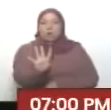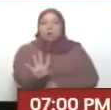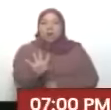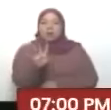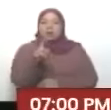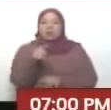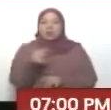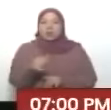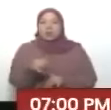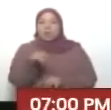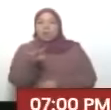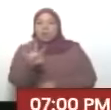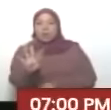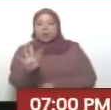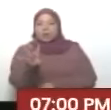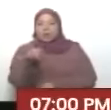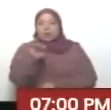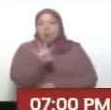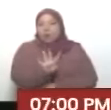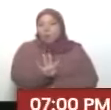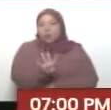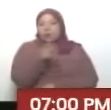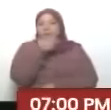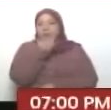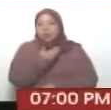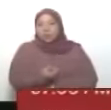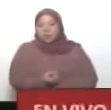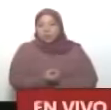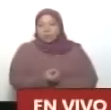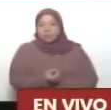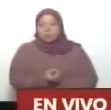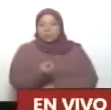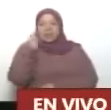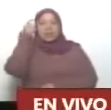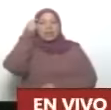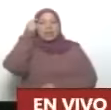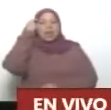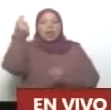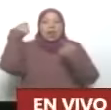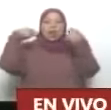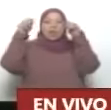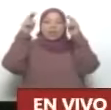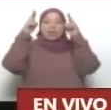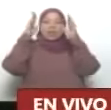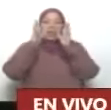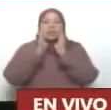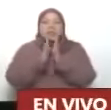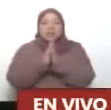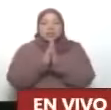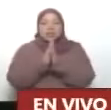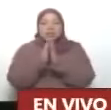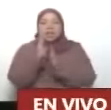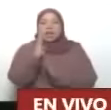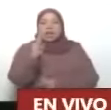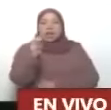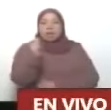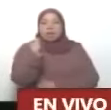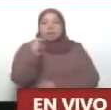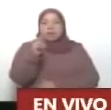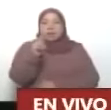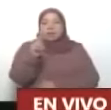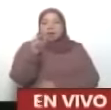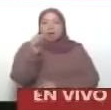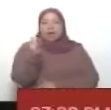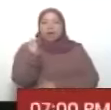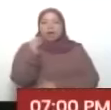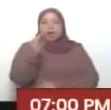444. Hoy es 4. Día de Santa Bárbara, pues. A todos, bendiciones de Santa Bárbara